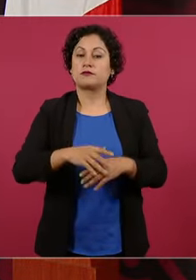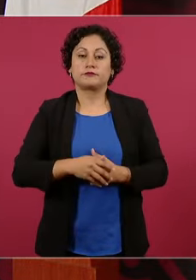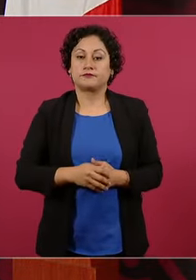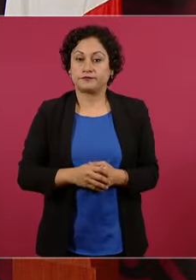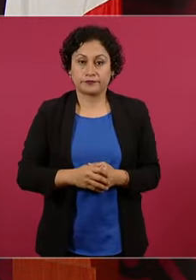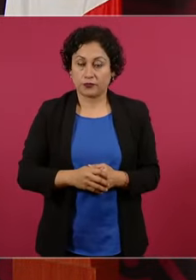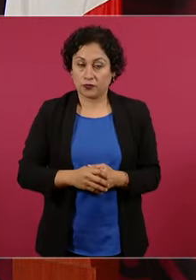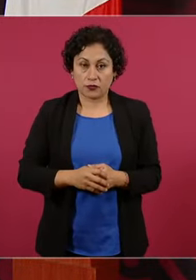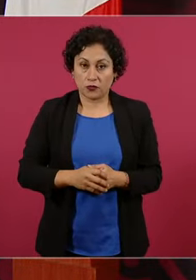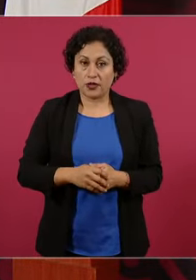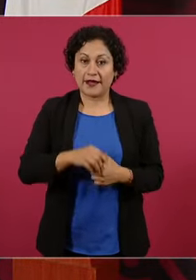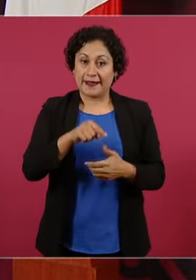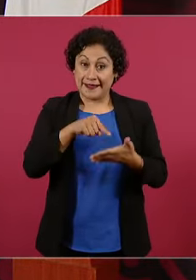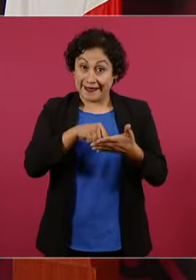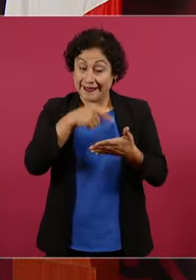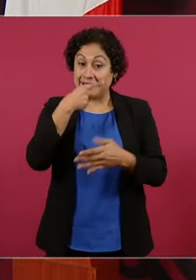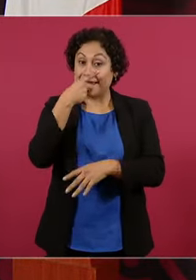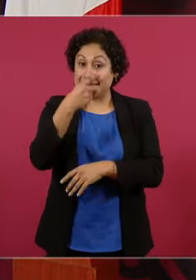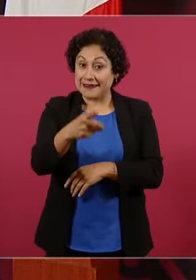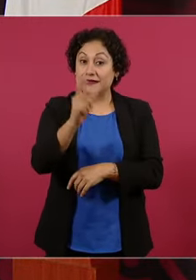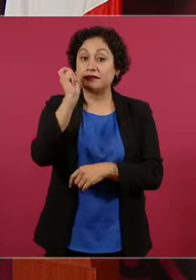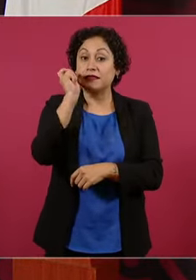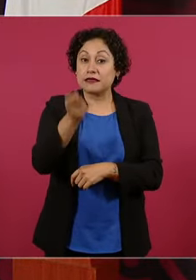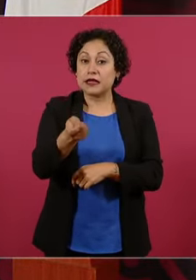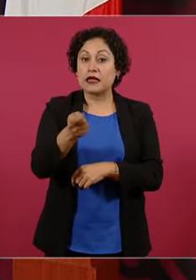para hacer guerra sucia.